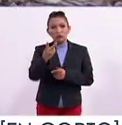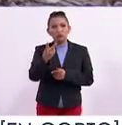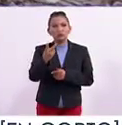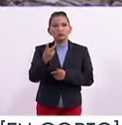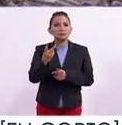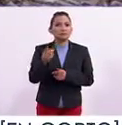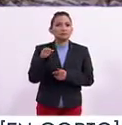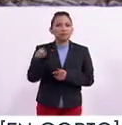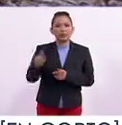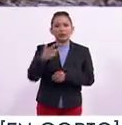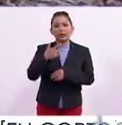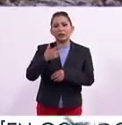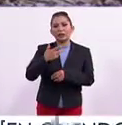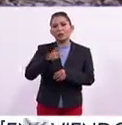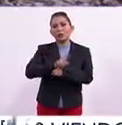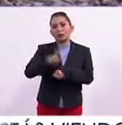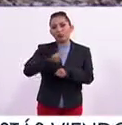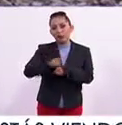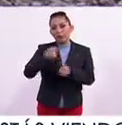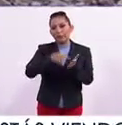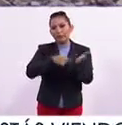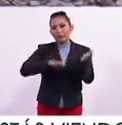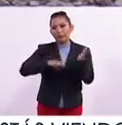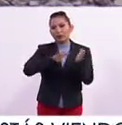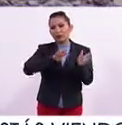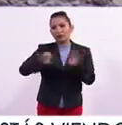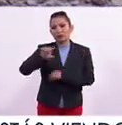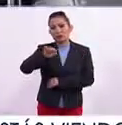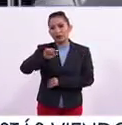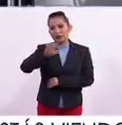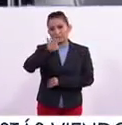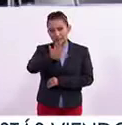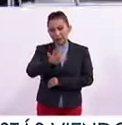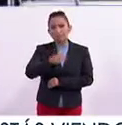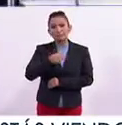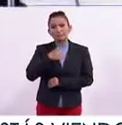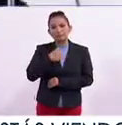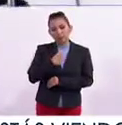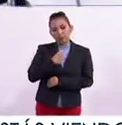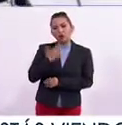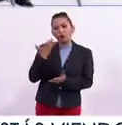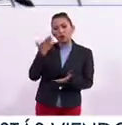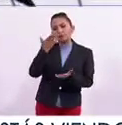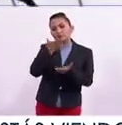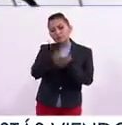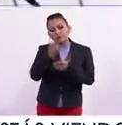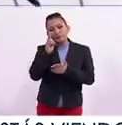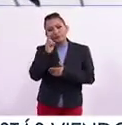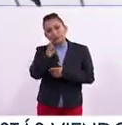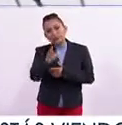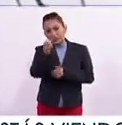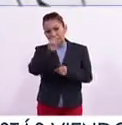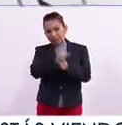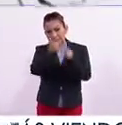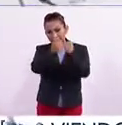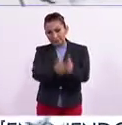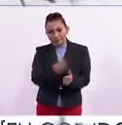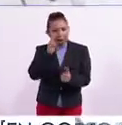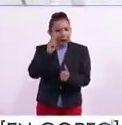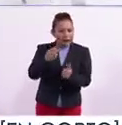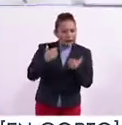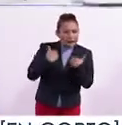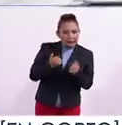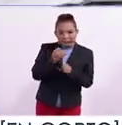en Guatemala en 75. Pude pasar algunas semanas ahí a